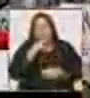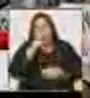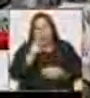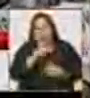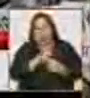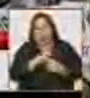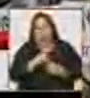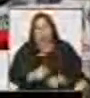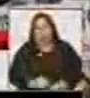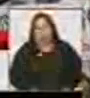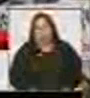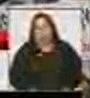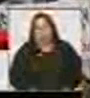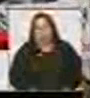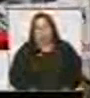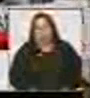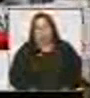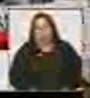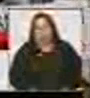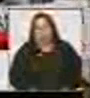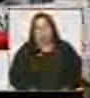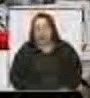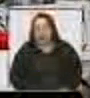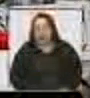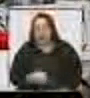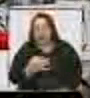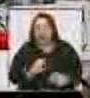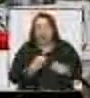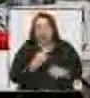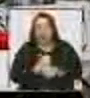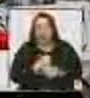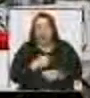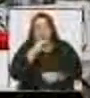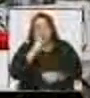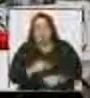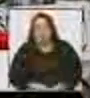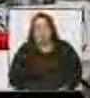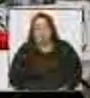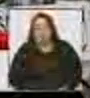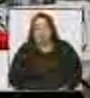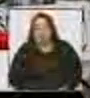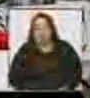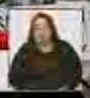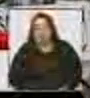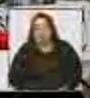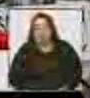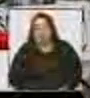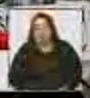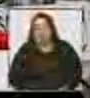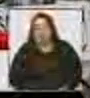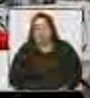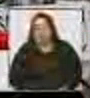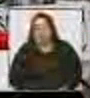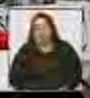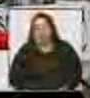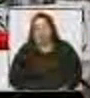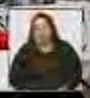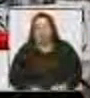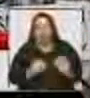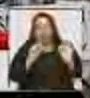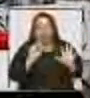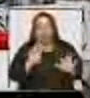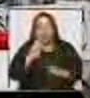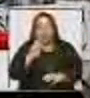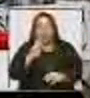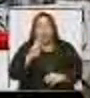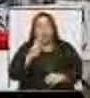grave, y es que la gran mayoría de los trabajadores y las trabajadoras del Perú son independientes. El